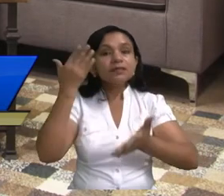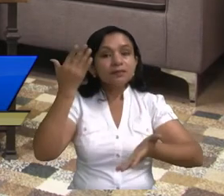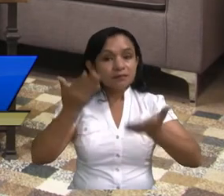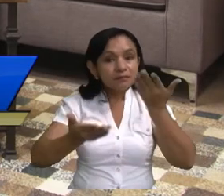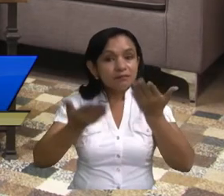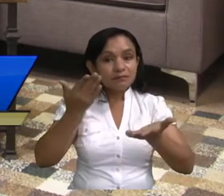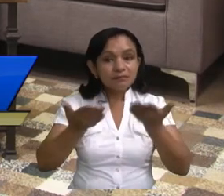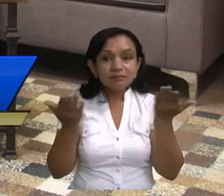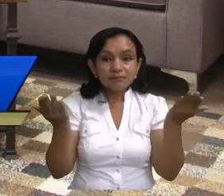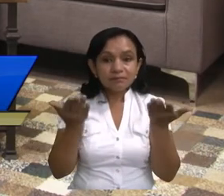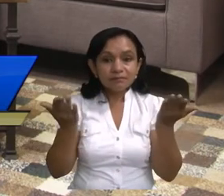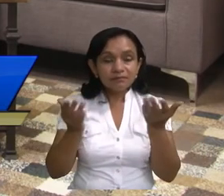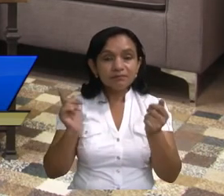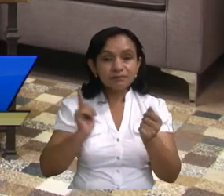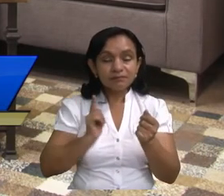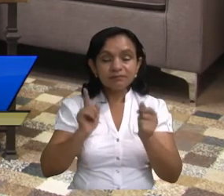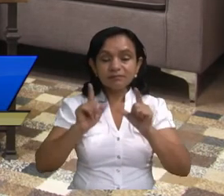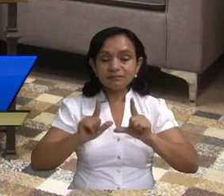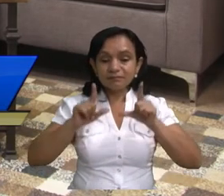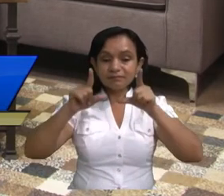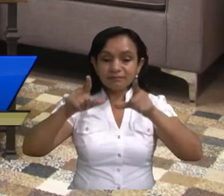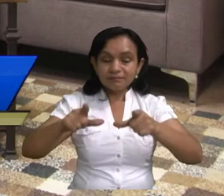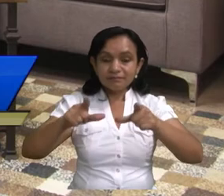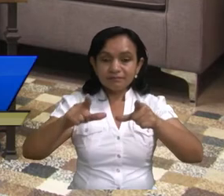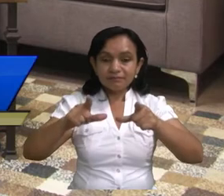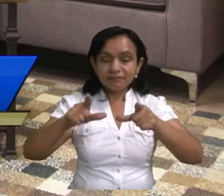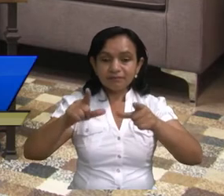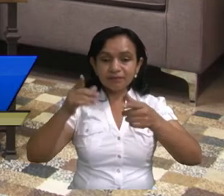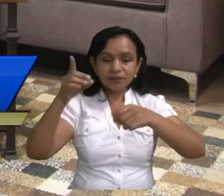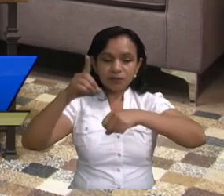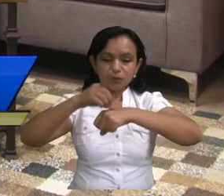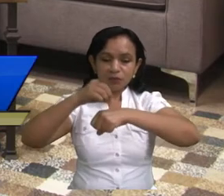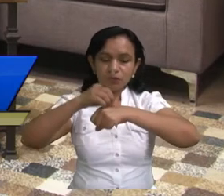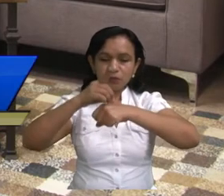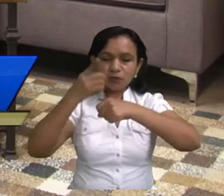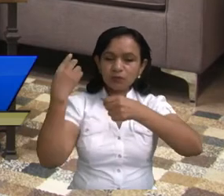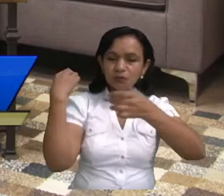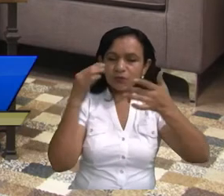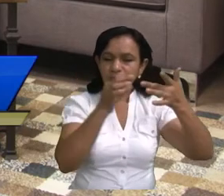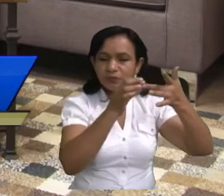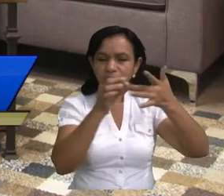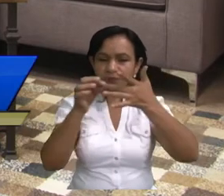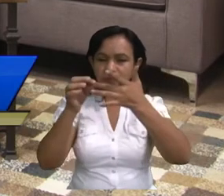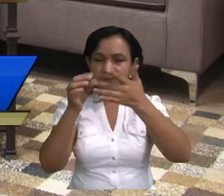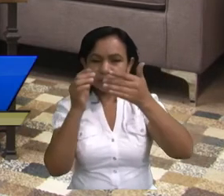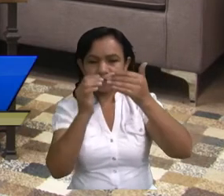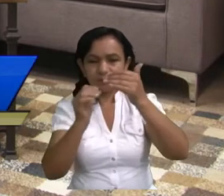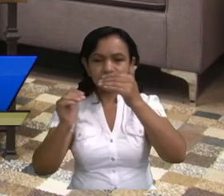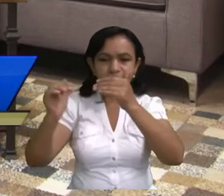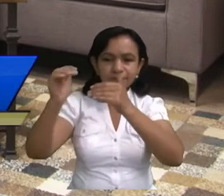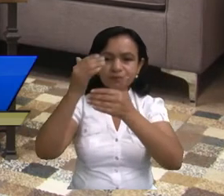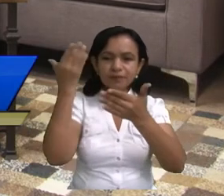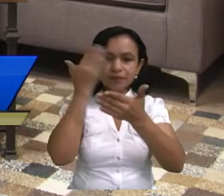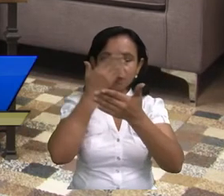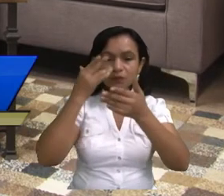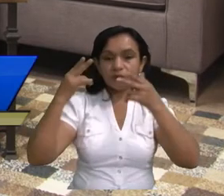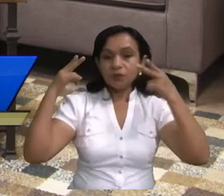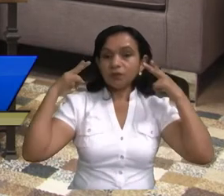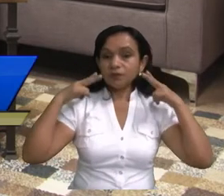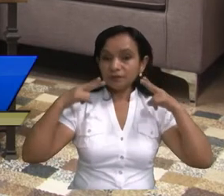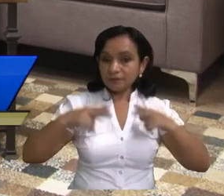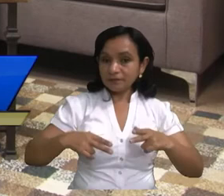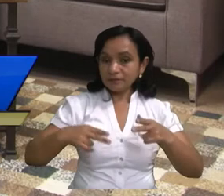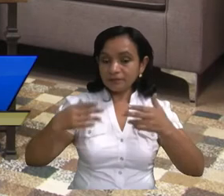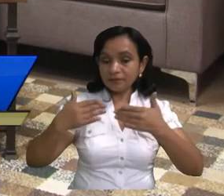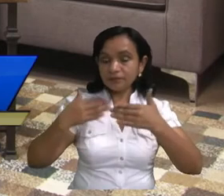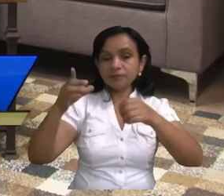y también tenemos la matrícula de los posgrados, porque estamos en Chontales, se va a